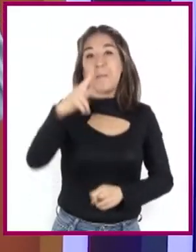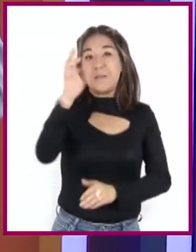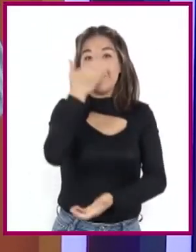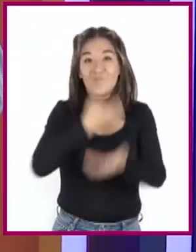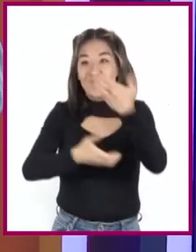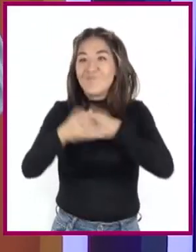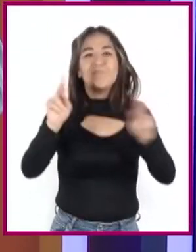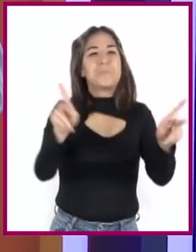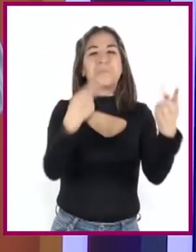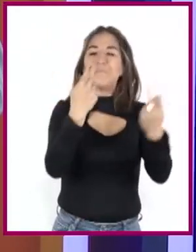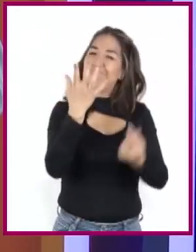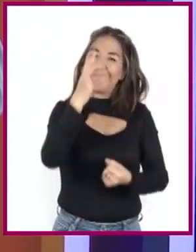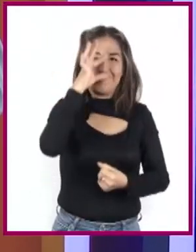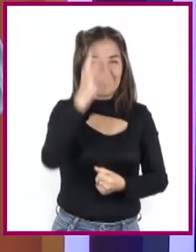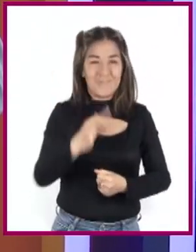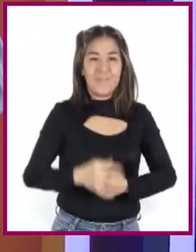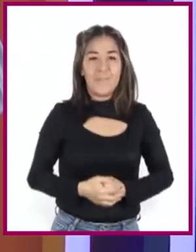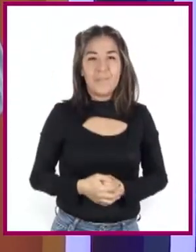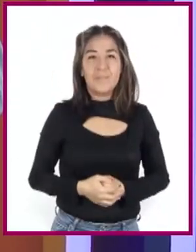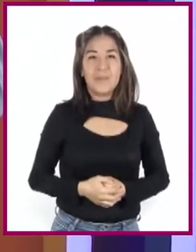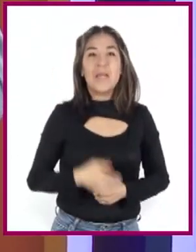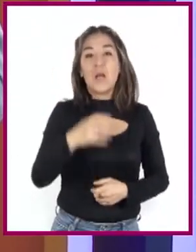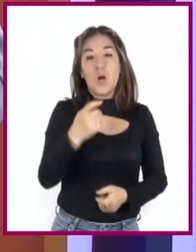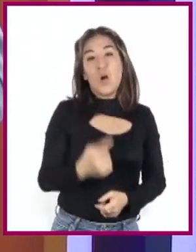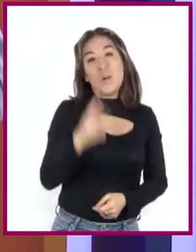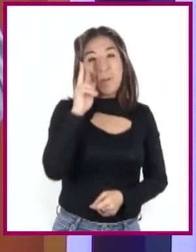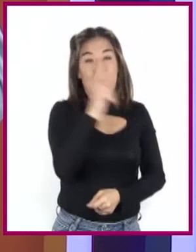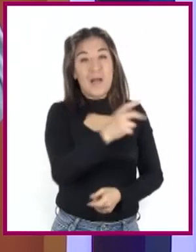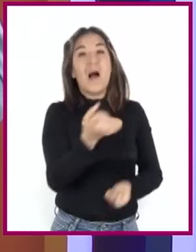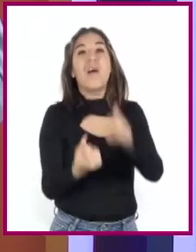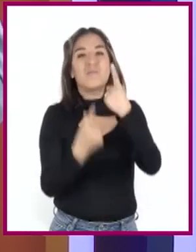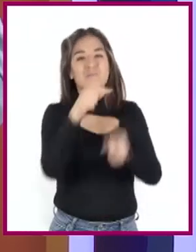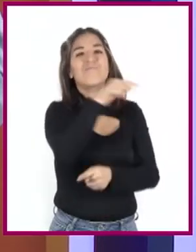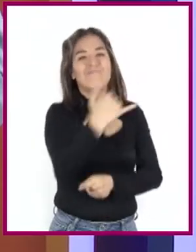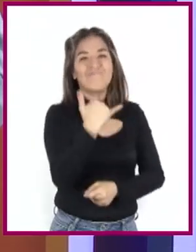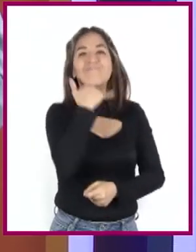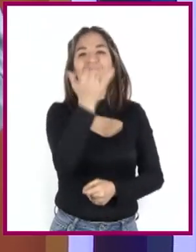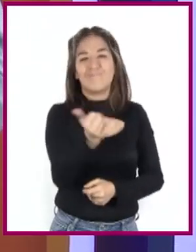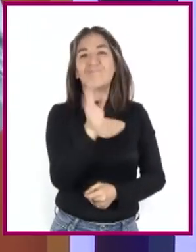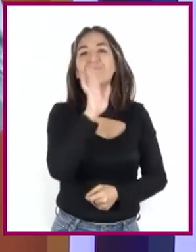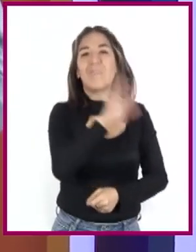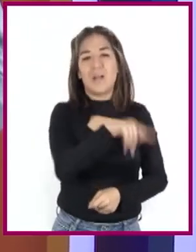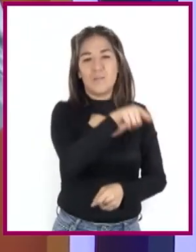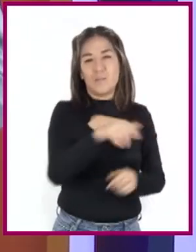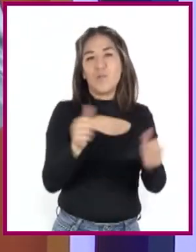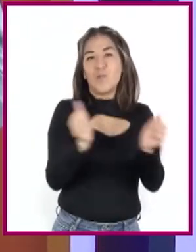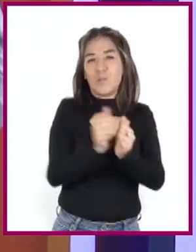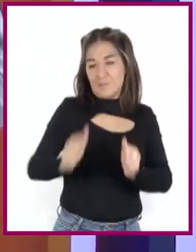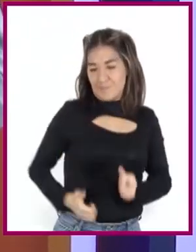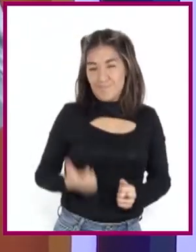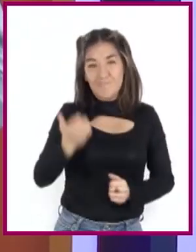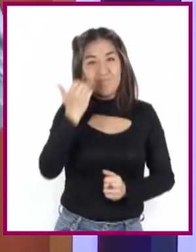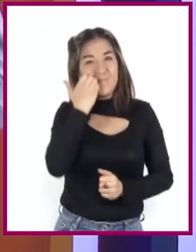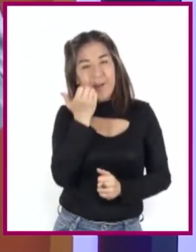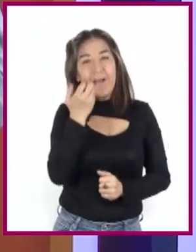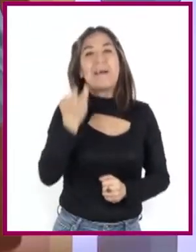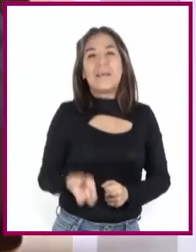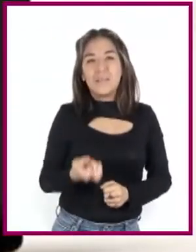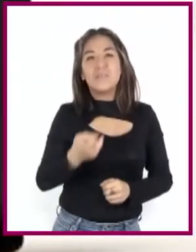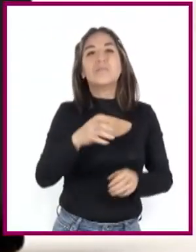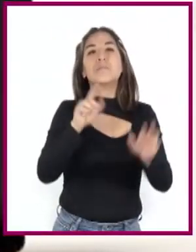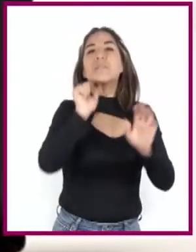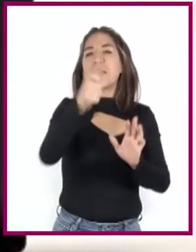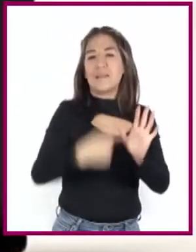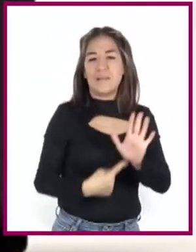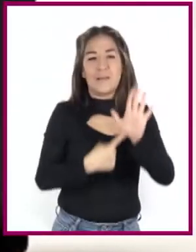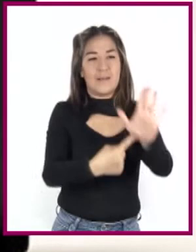que gozó, el que muchos consideran erróneamente el primer dispositivo de mano móvil que fue presentado por